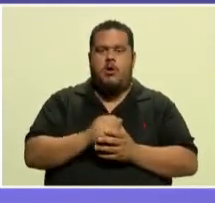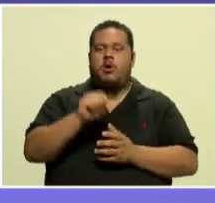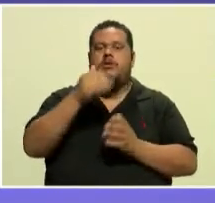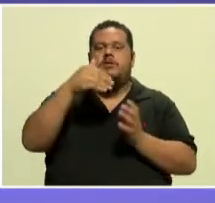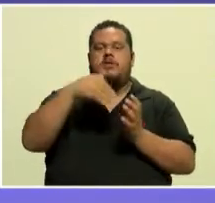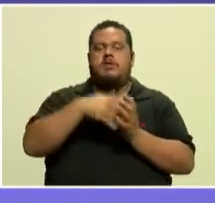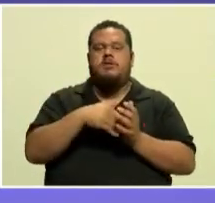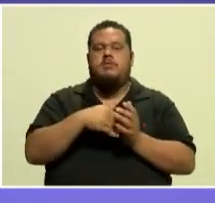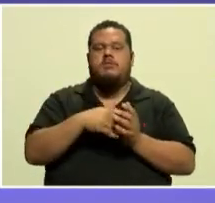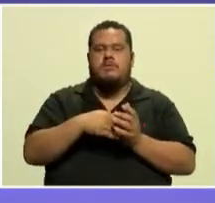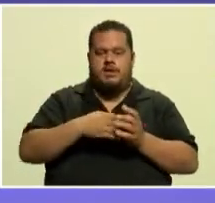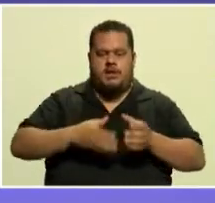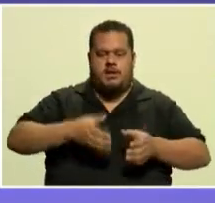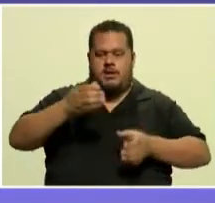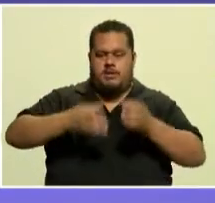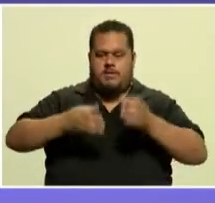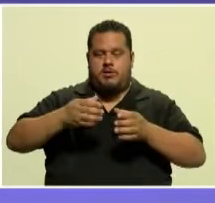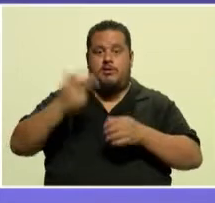final duré 3 días.